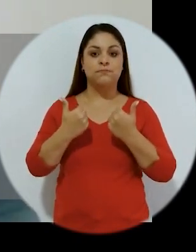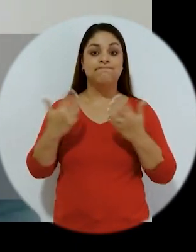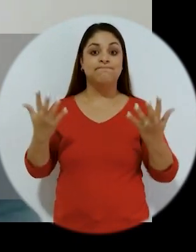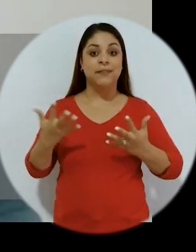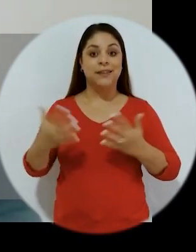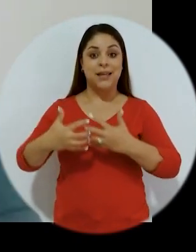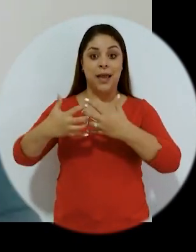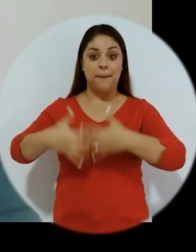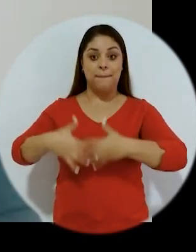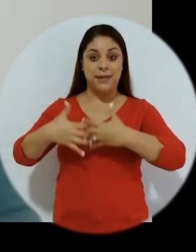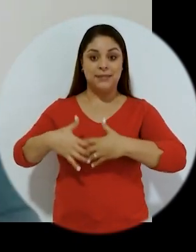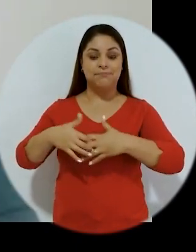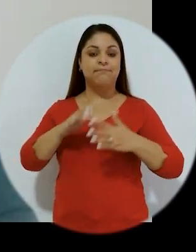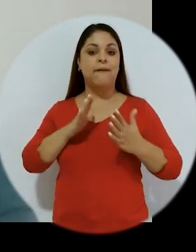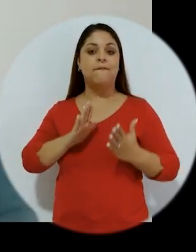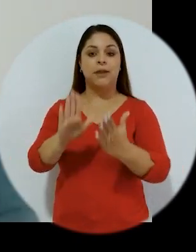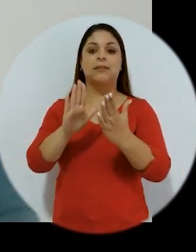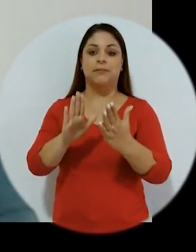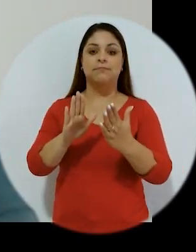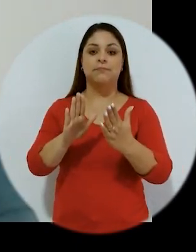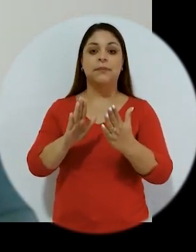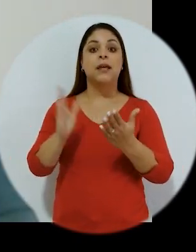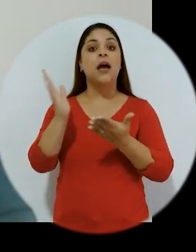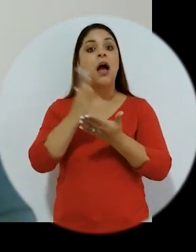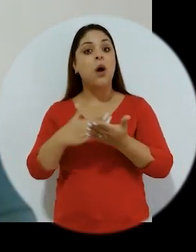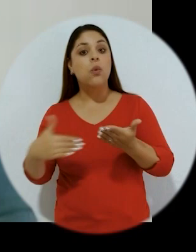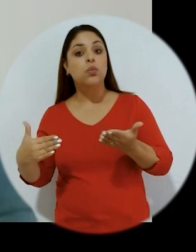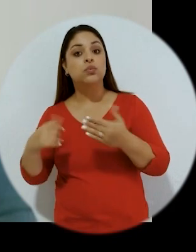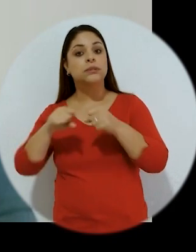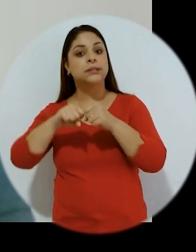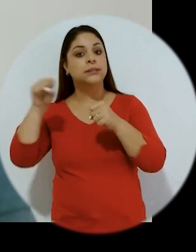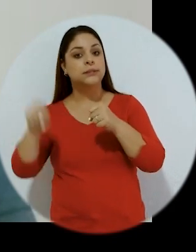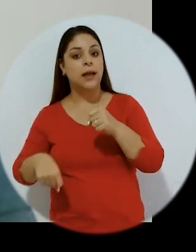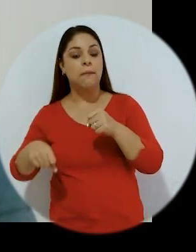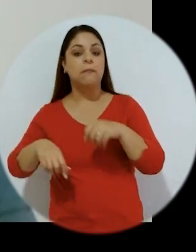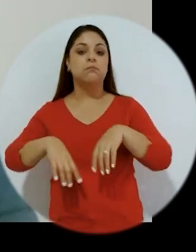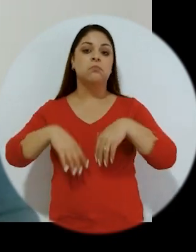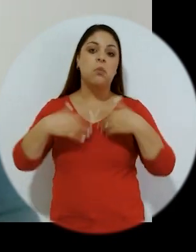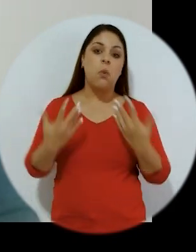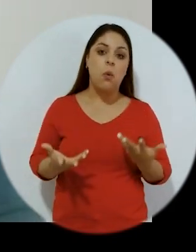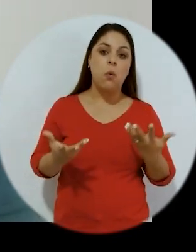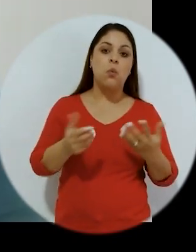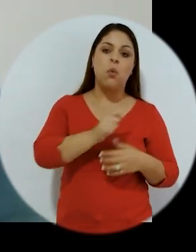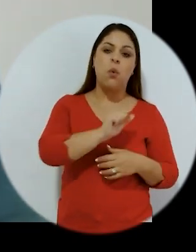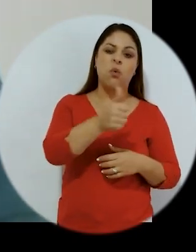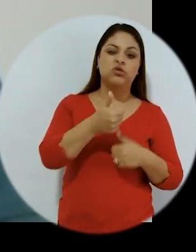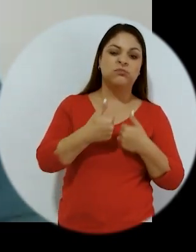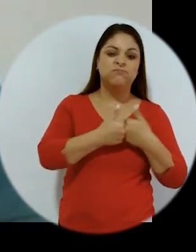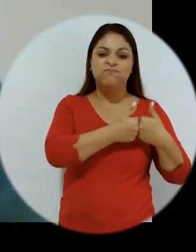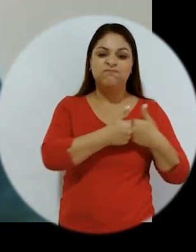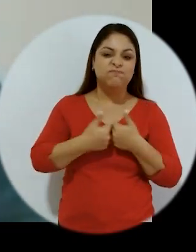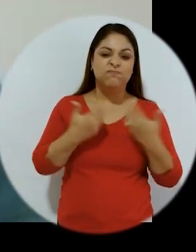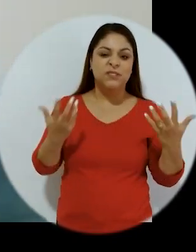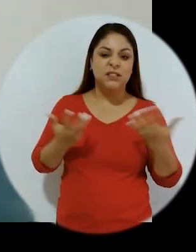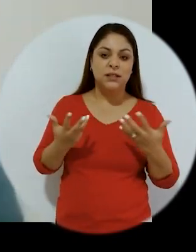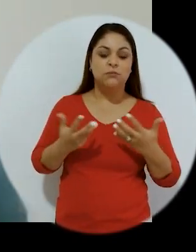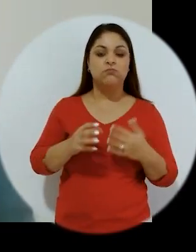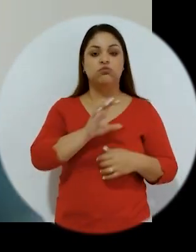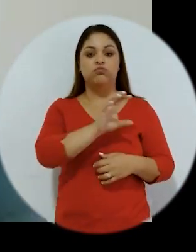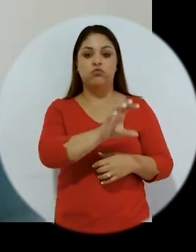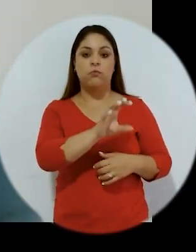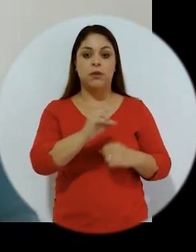desafíos que las empresas enfrentan. Algunos son sistémicos o son propios de